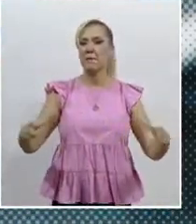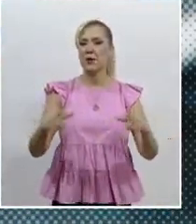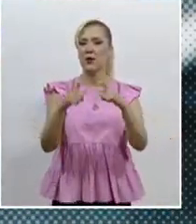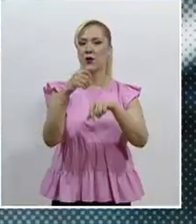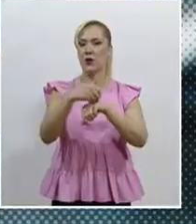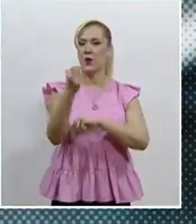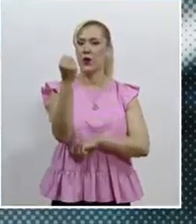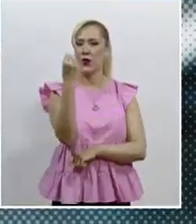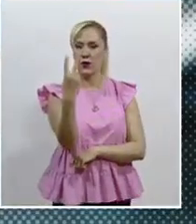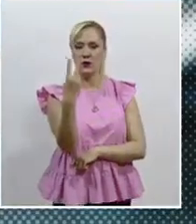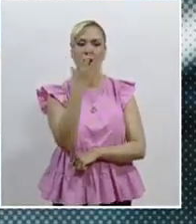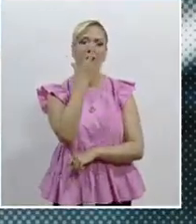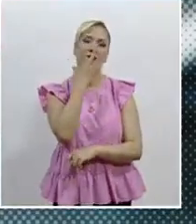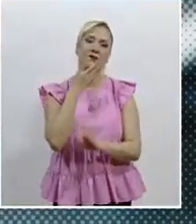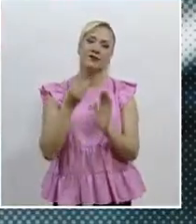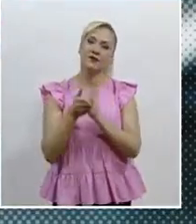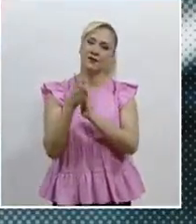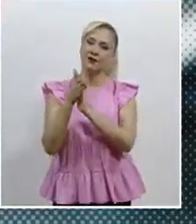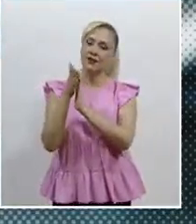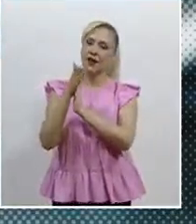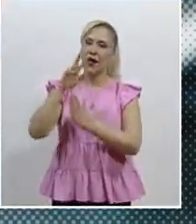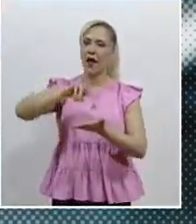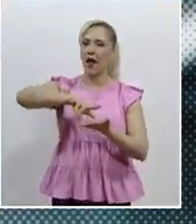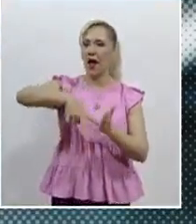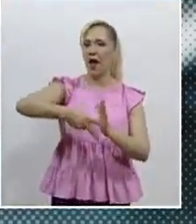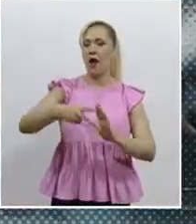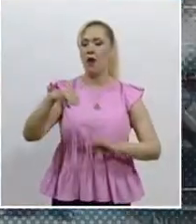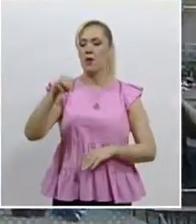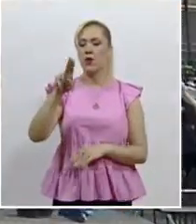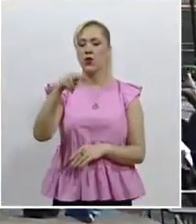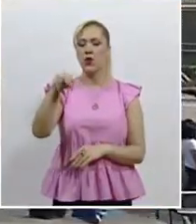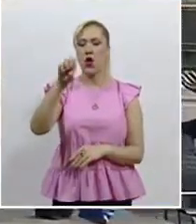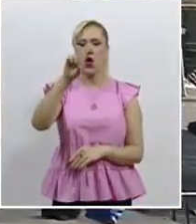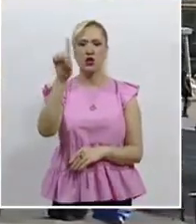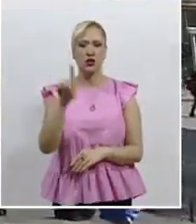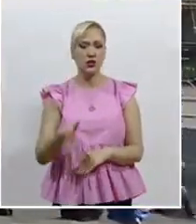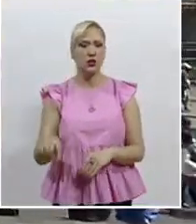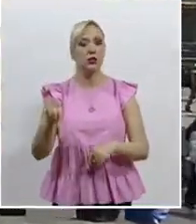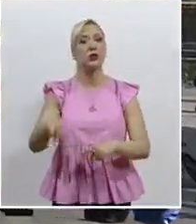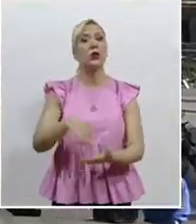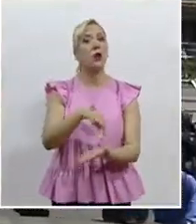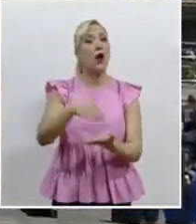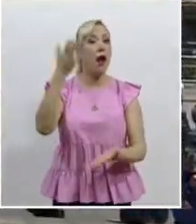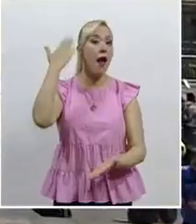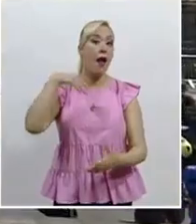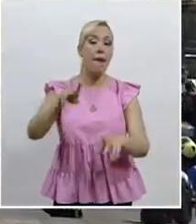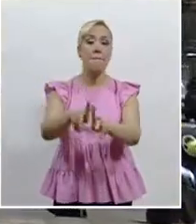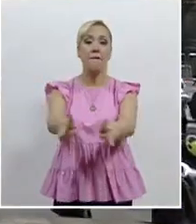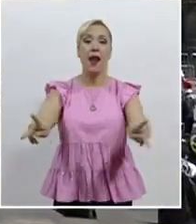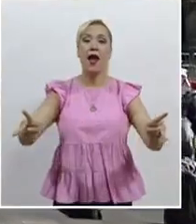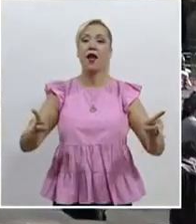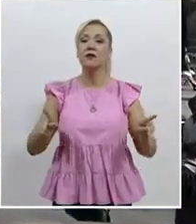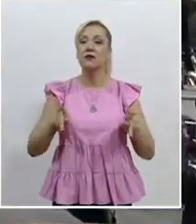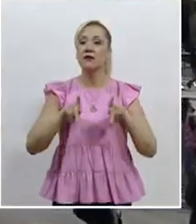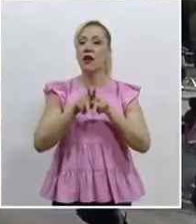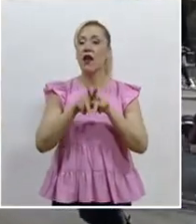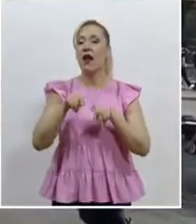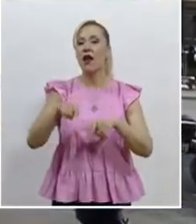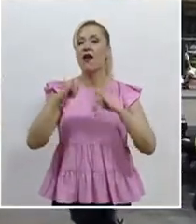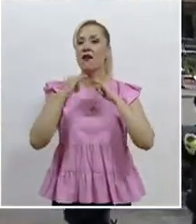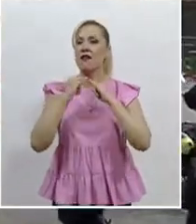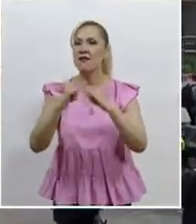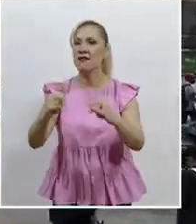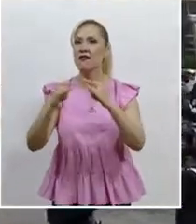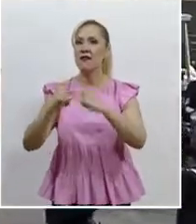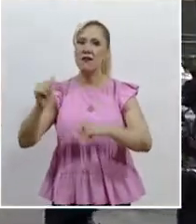2. Obra del arquitecto Antonio Muñoz García, construido en el terreno en donde se ubicaba la Plaza del Volador. Durante el siglo XIX,